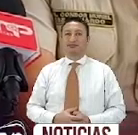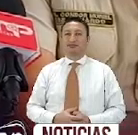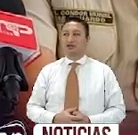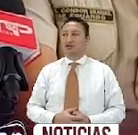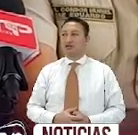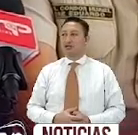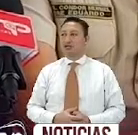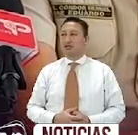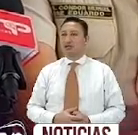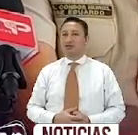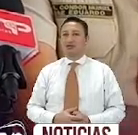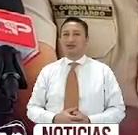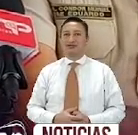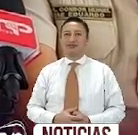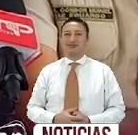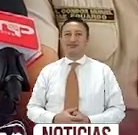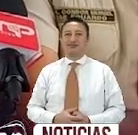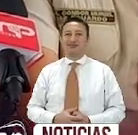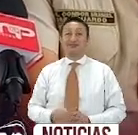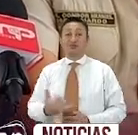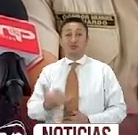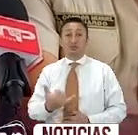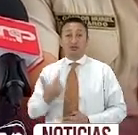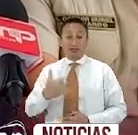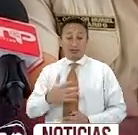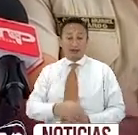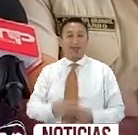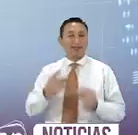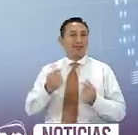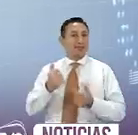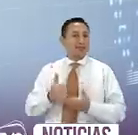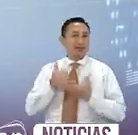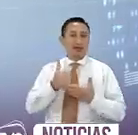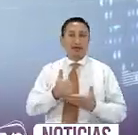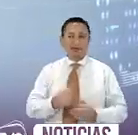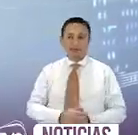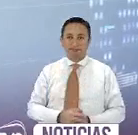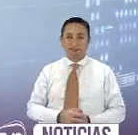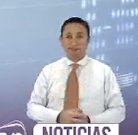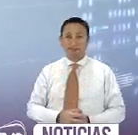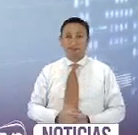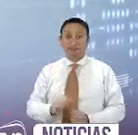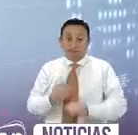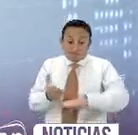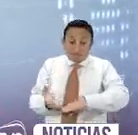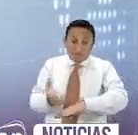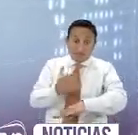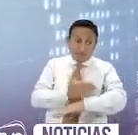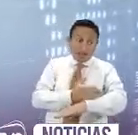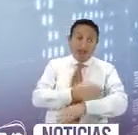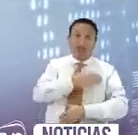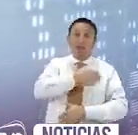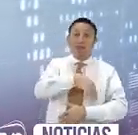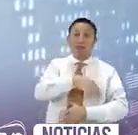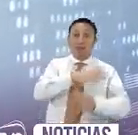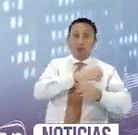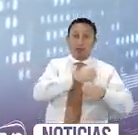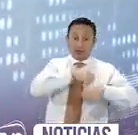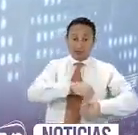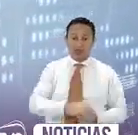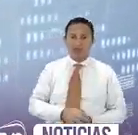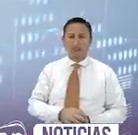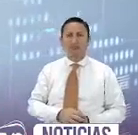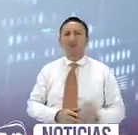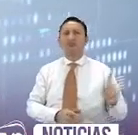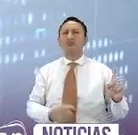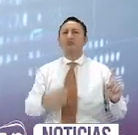es que nosotros como Policía Nacional estamos dando esa respuesta inmediata. 15 horas antes, esto es la noche del miércoles, sicarios atentaban